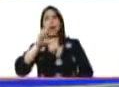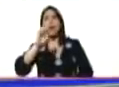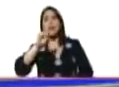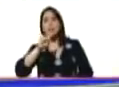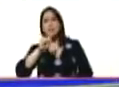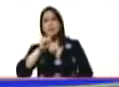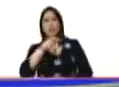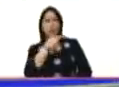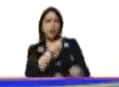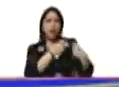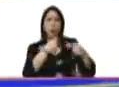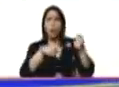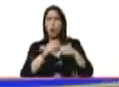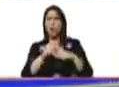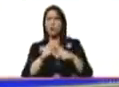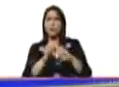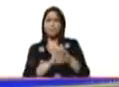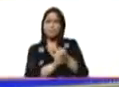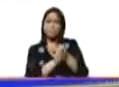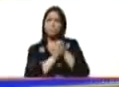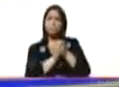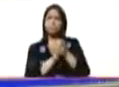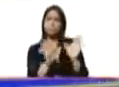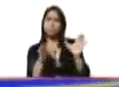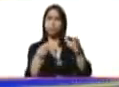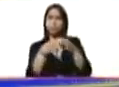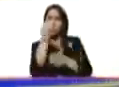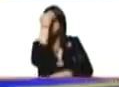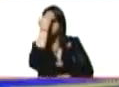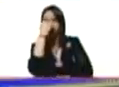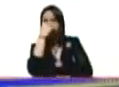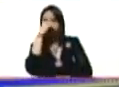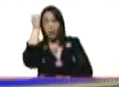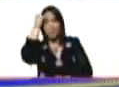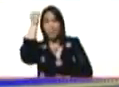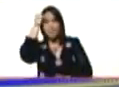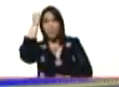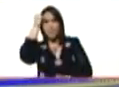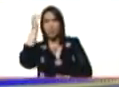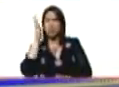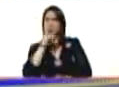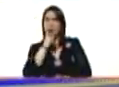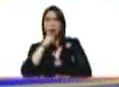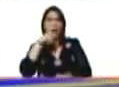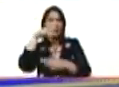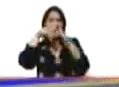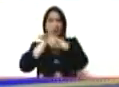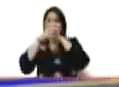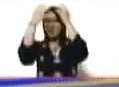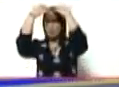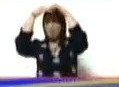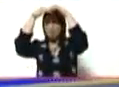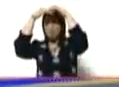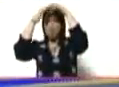venido amarrando una mafia de cascarones vacíos que ya no existen en la política venezolana.